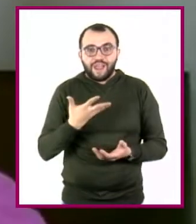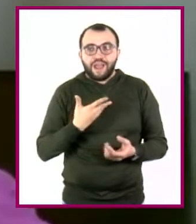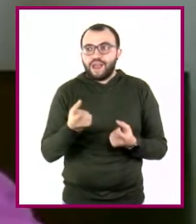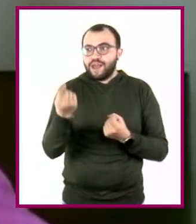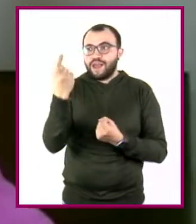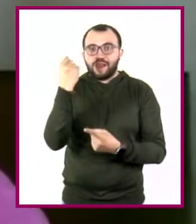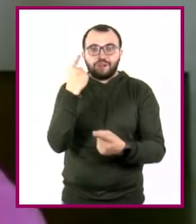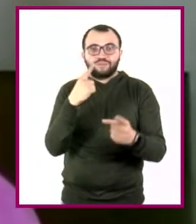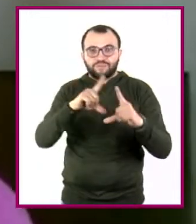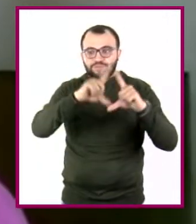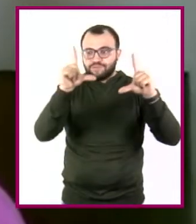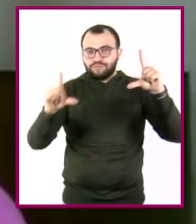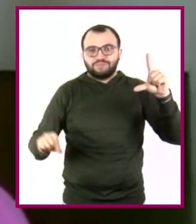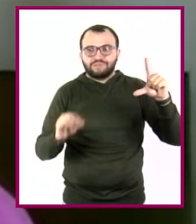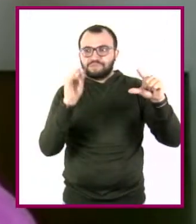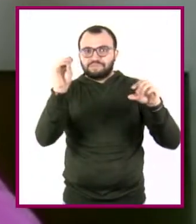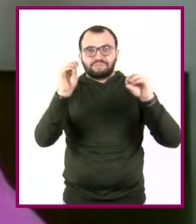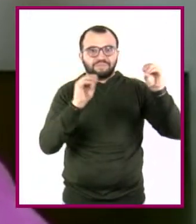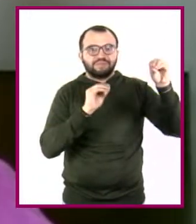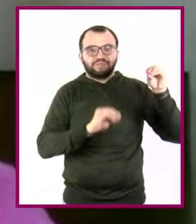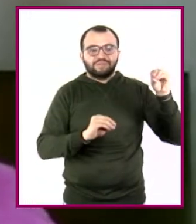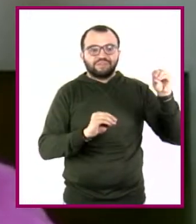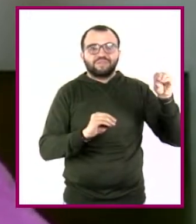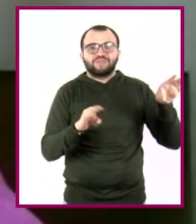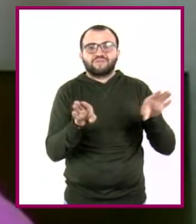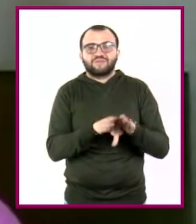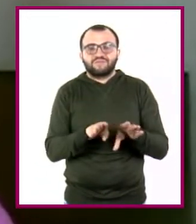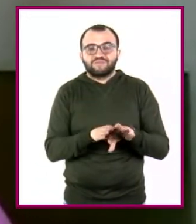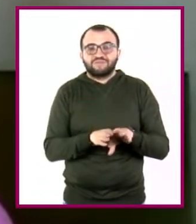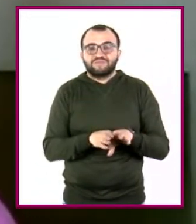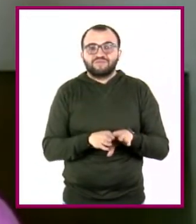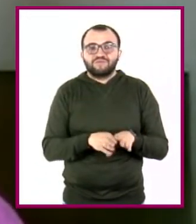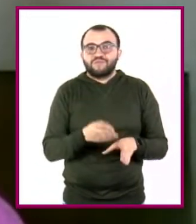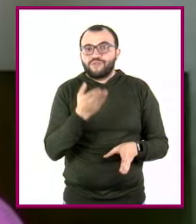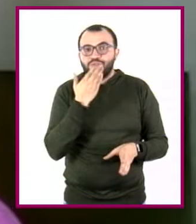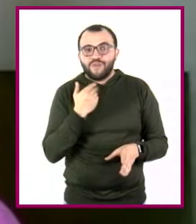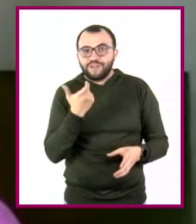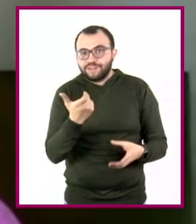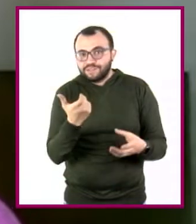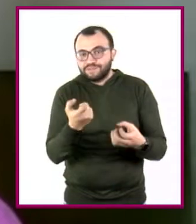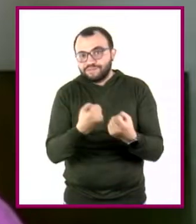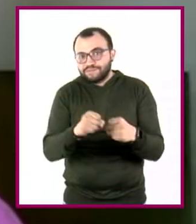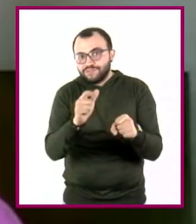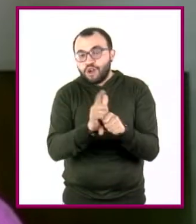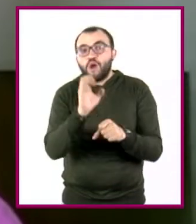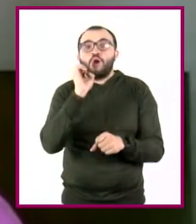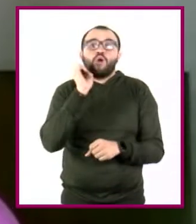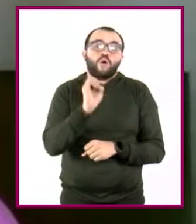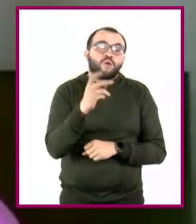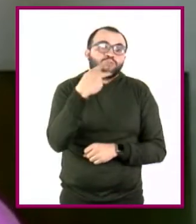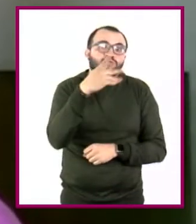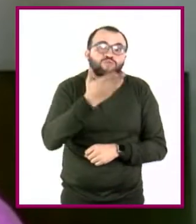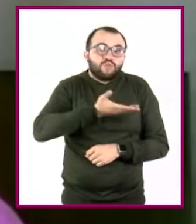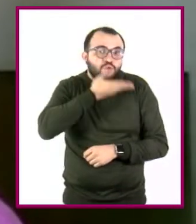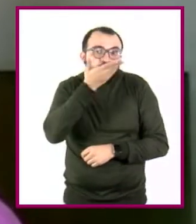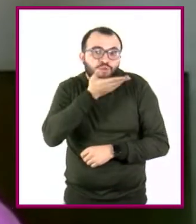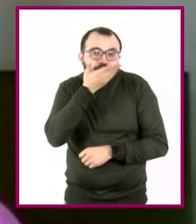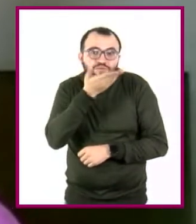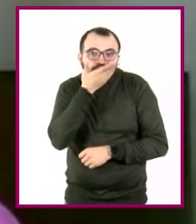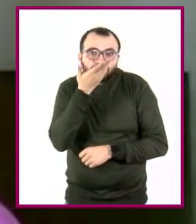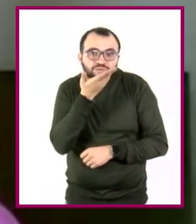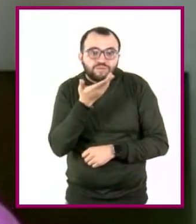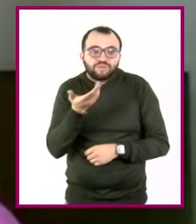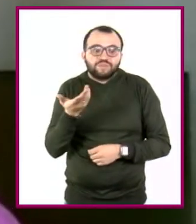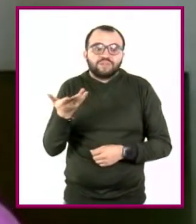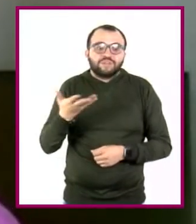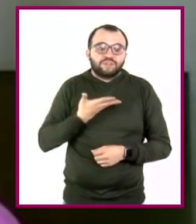país donde por cuestiones incluso socioeconómicas o por tradición, si hay que